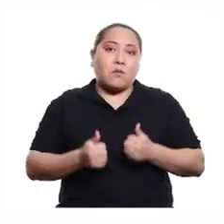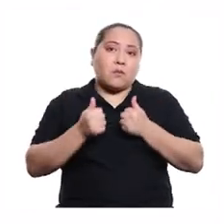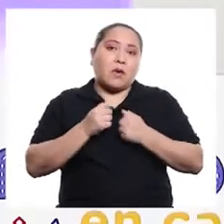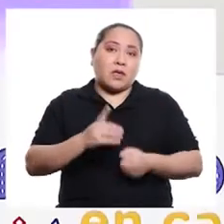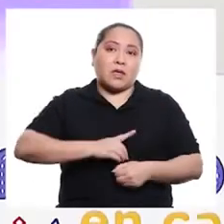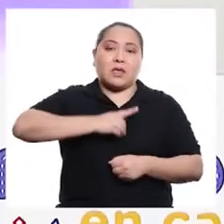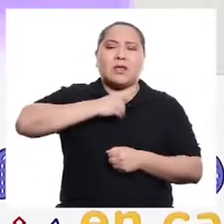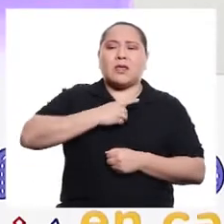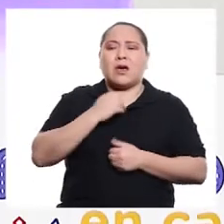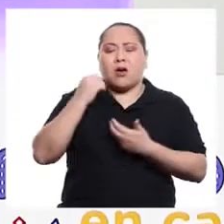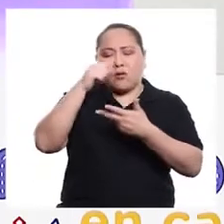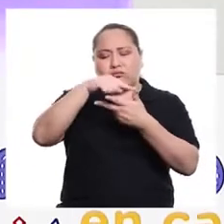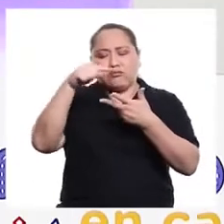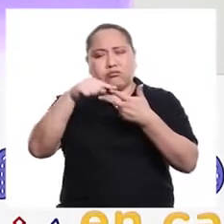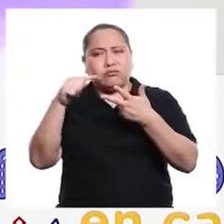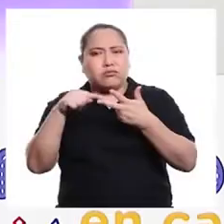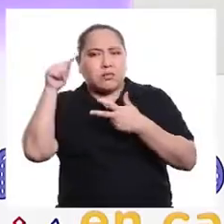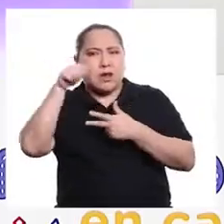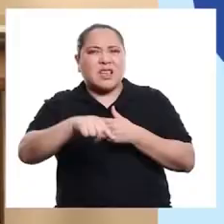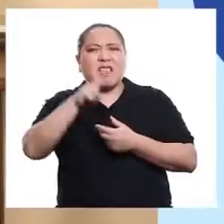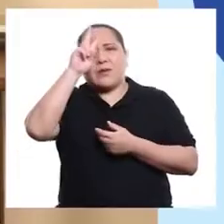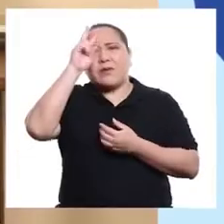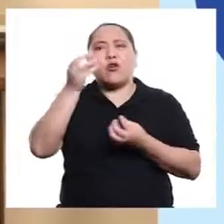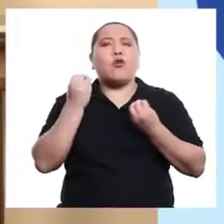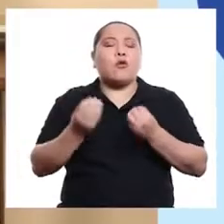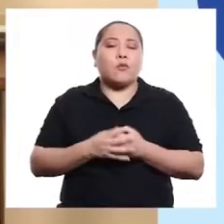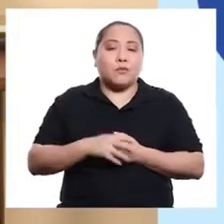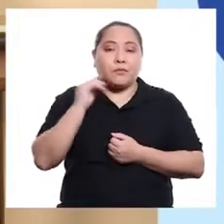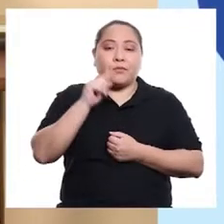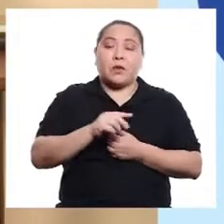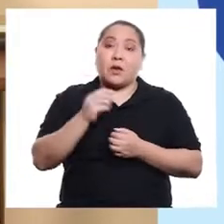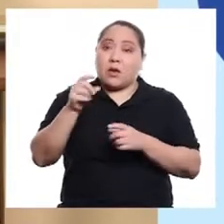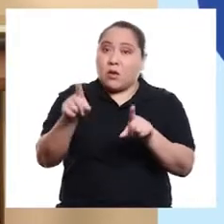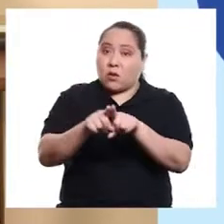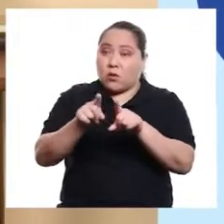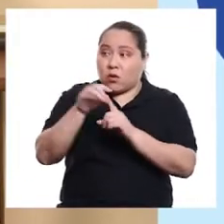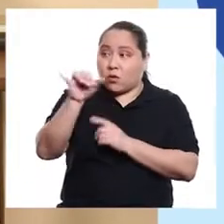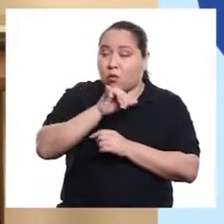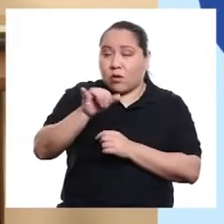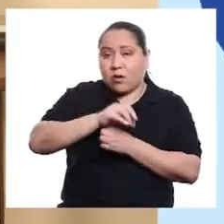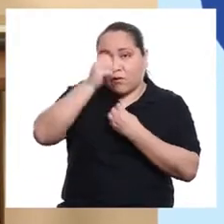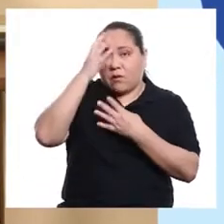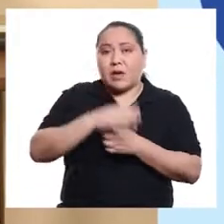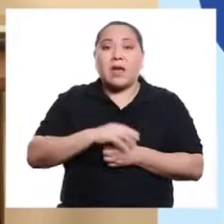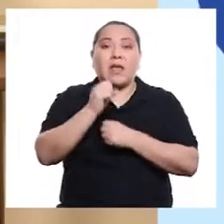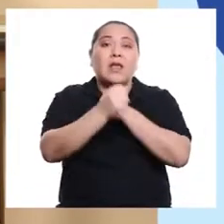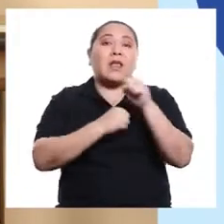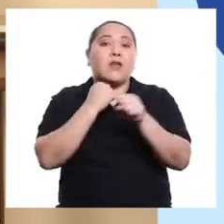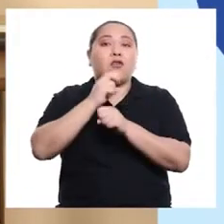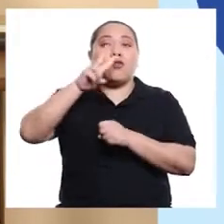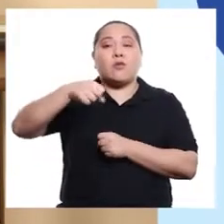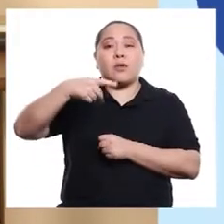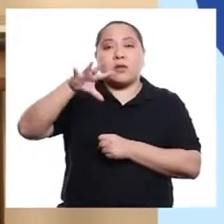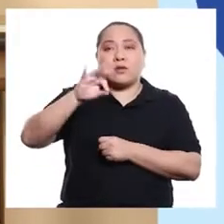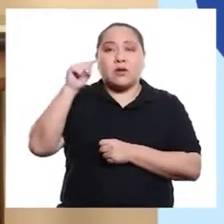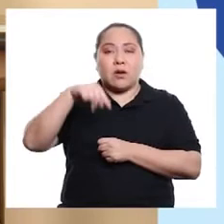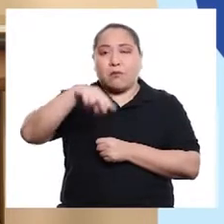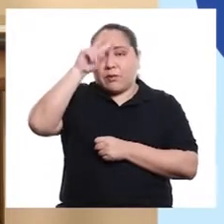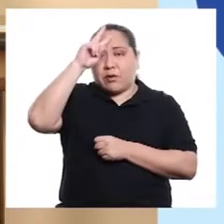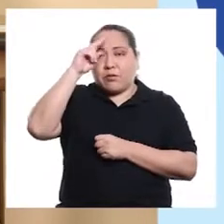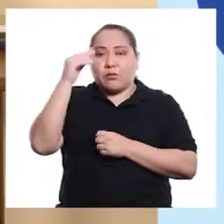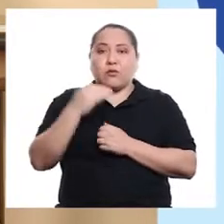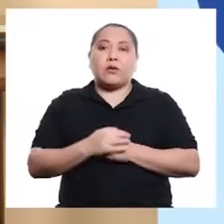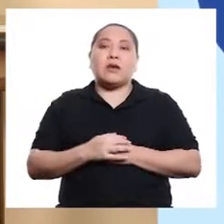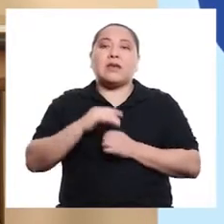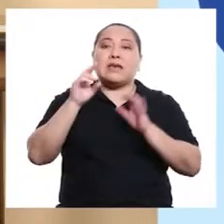¿Y cómo van esos índices de desarrollo humano en el Perú? Según el mismo informe, en el año 2019, el Perú se encontraba entre